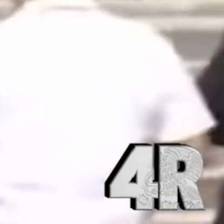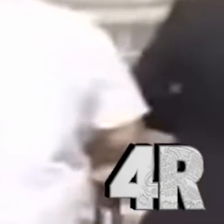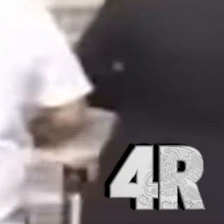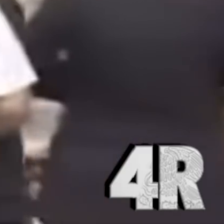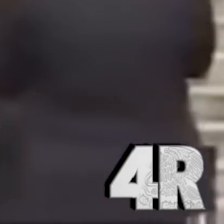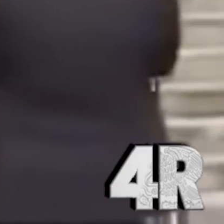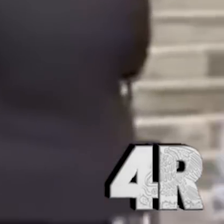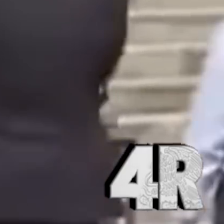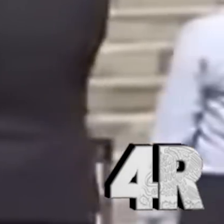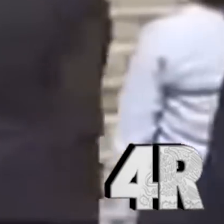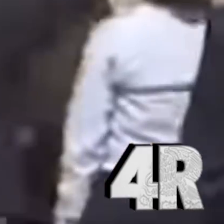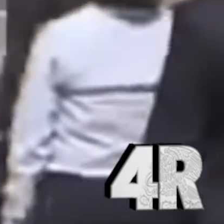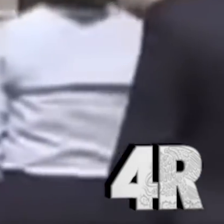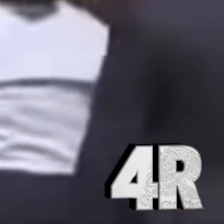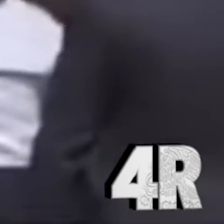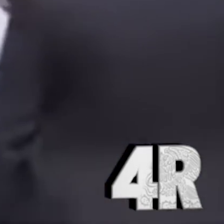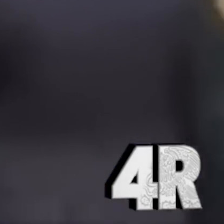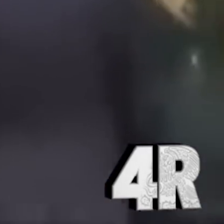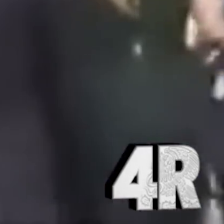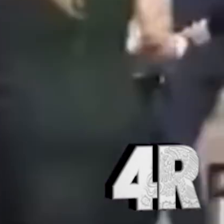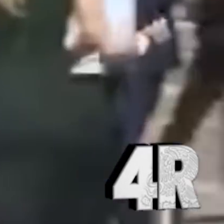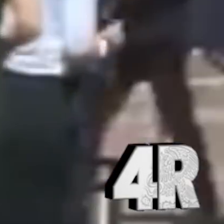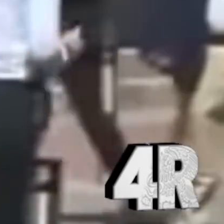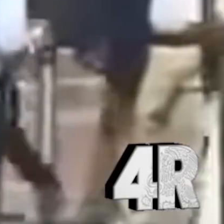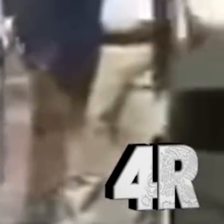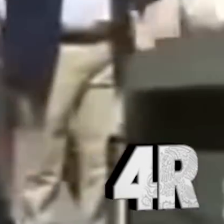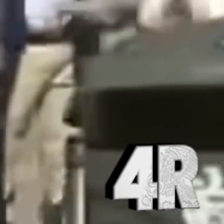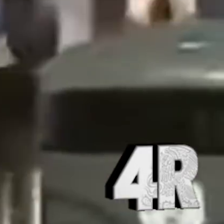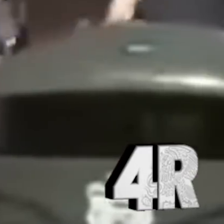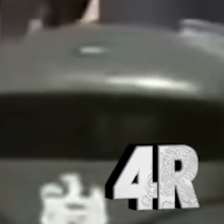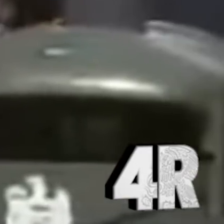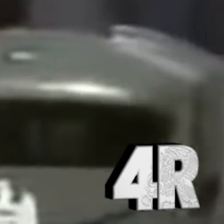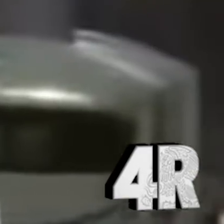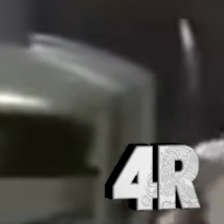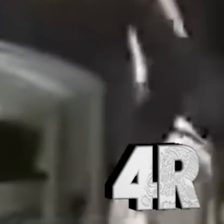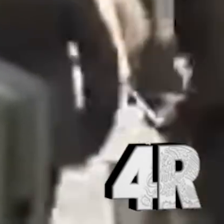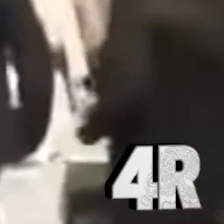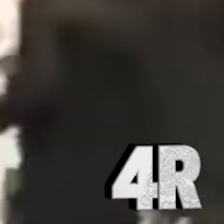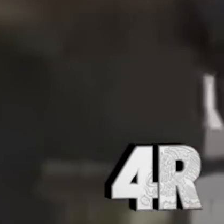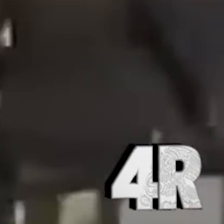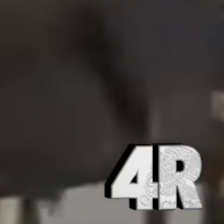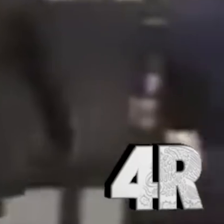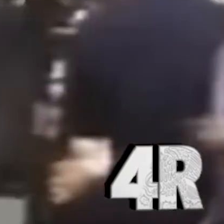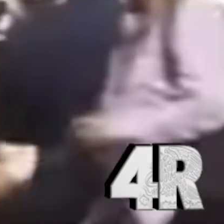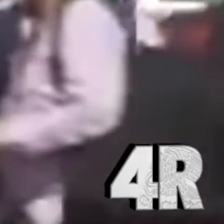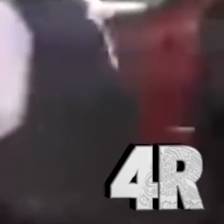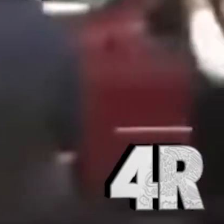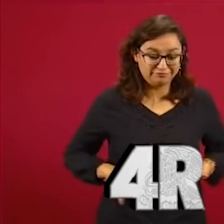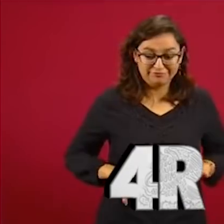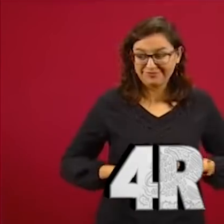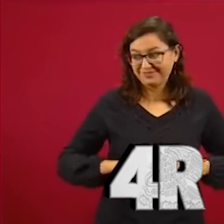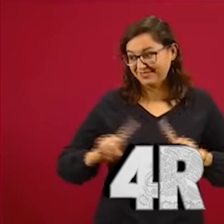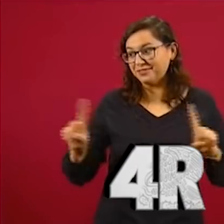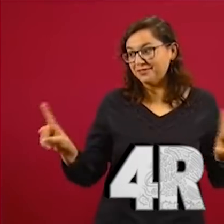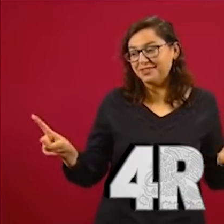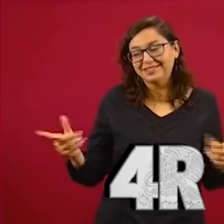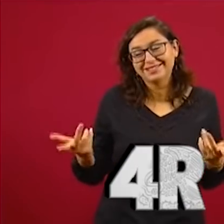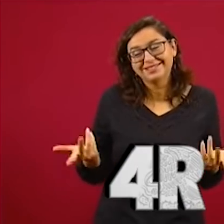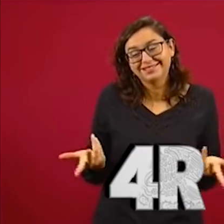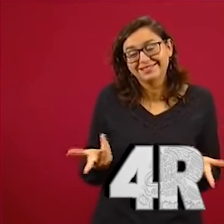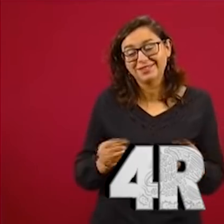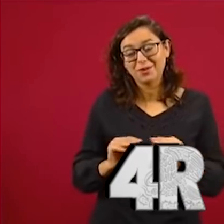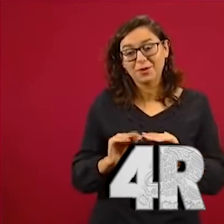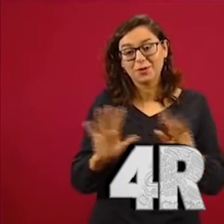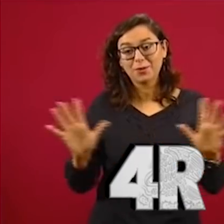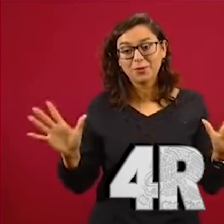ahora están amagando con salir de la federación y tener su propio bloque económico y su propio bloque